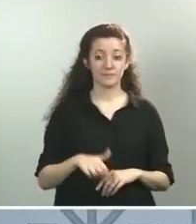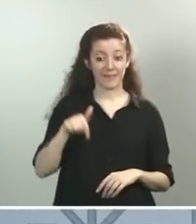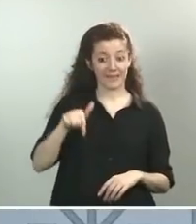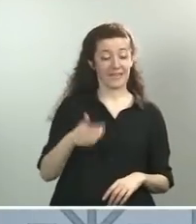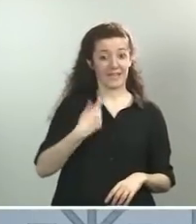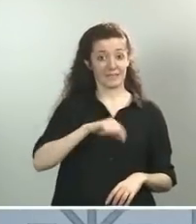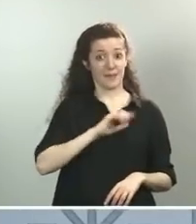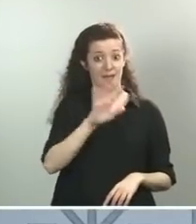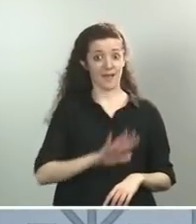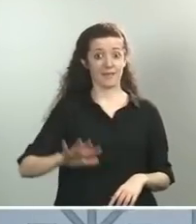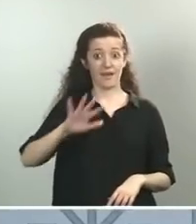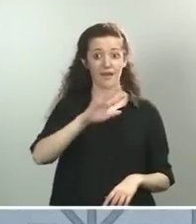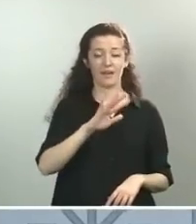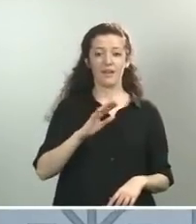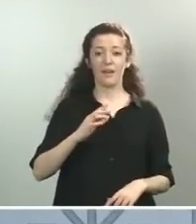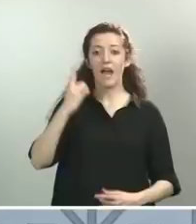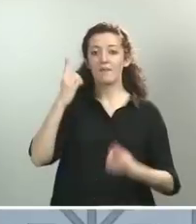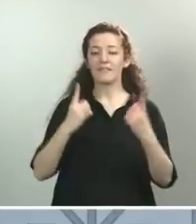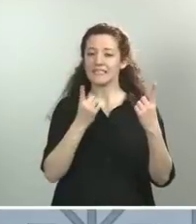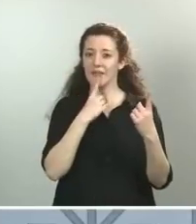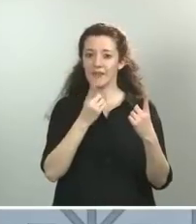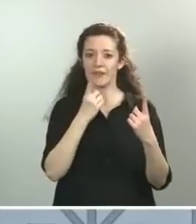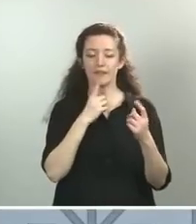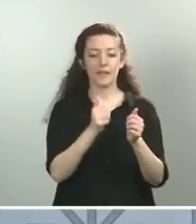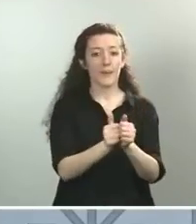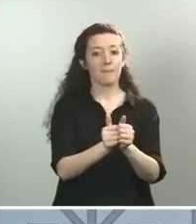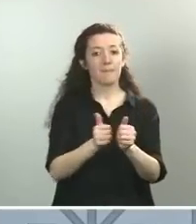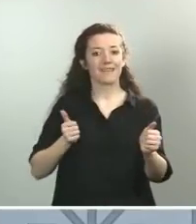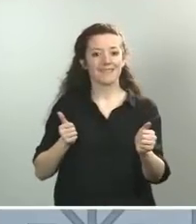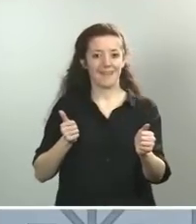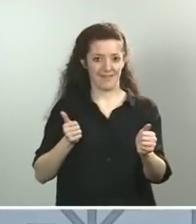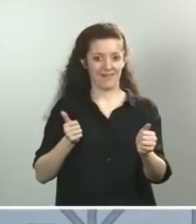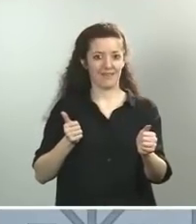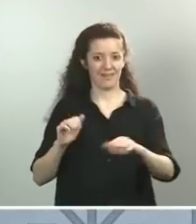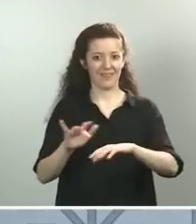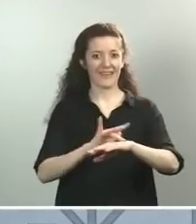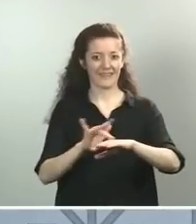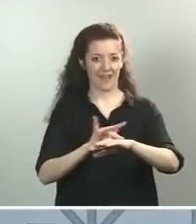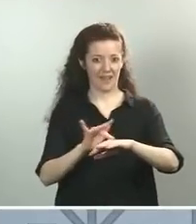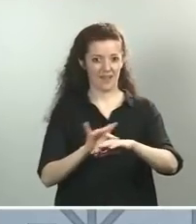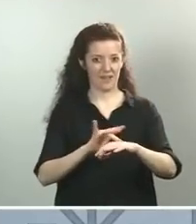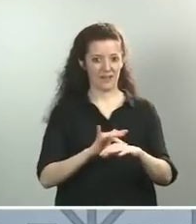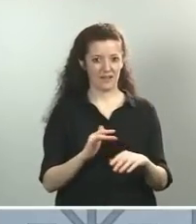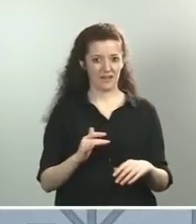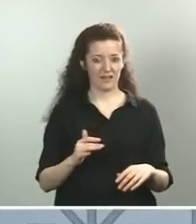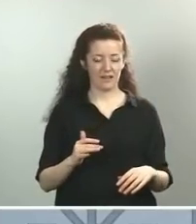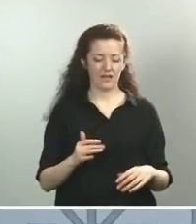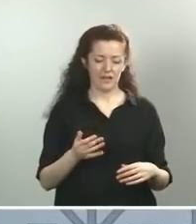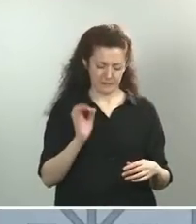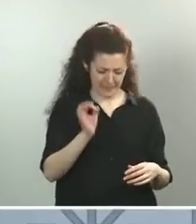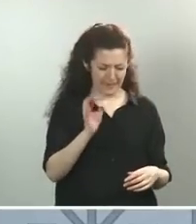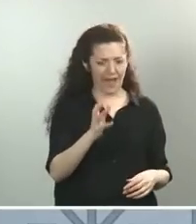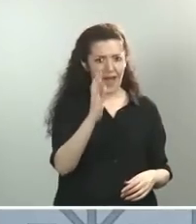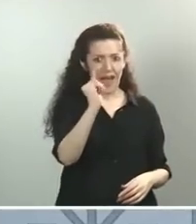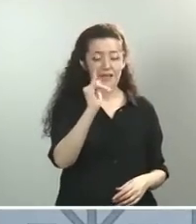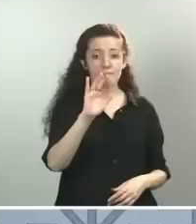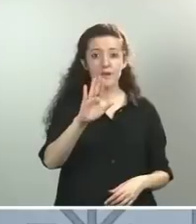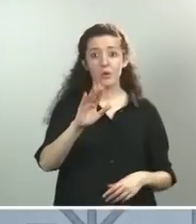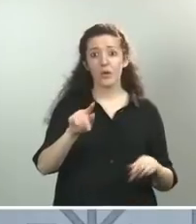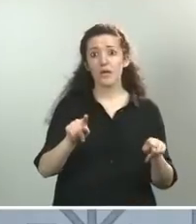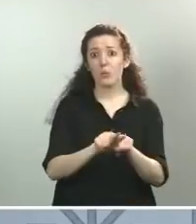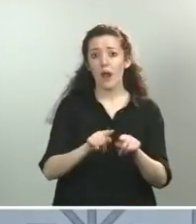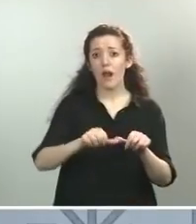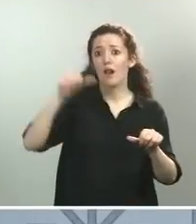a brecha digital, sí que existe a brecha digital, pero non nos términos de hace 20 anos cando se empezou a falar de isto. Miren, 91